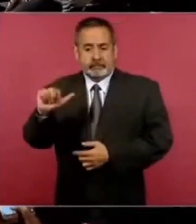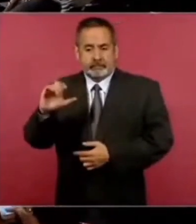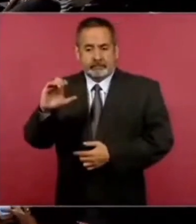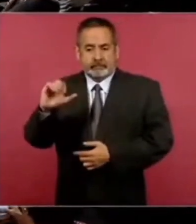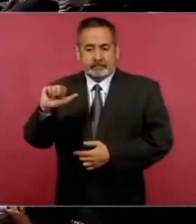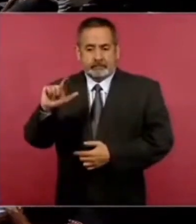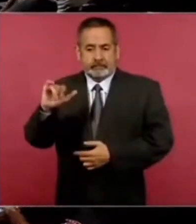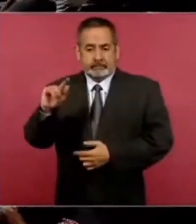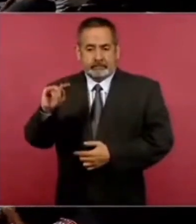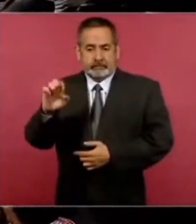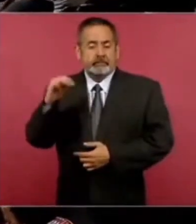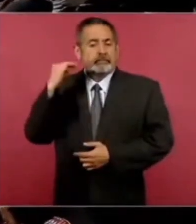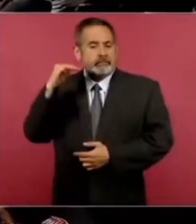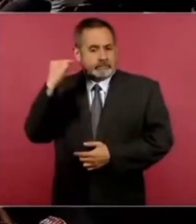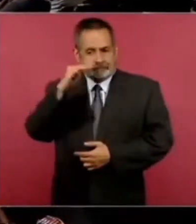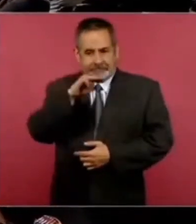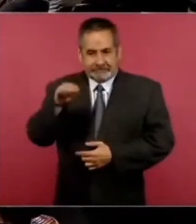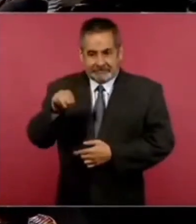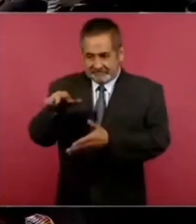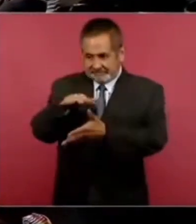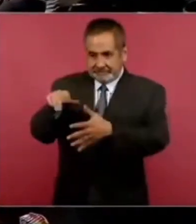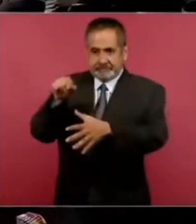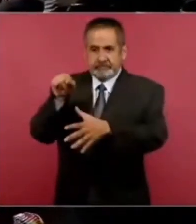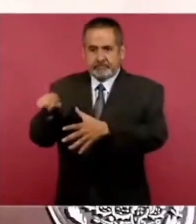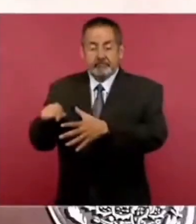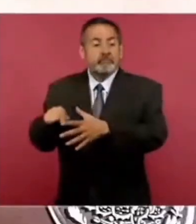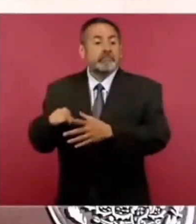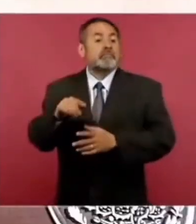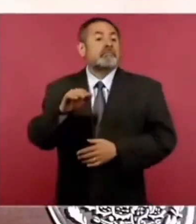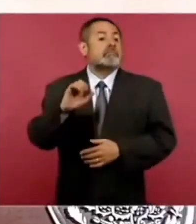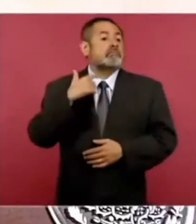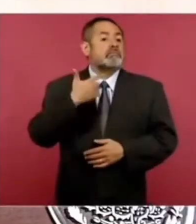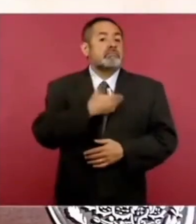le pegó un garrotazo a lo tonto al avispero.